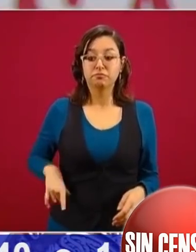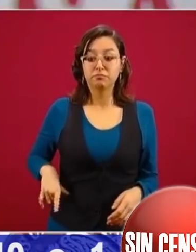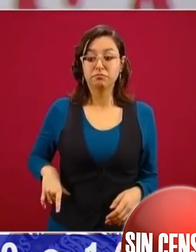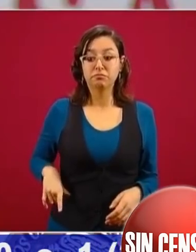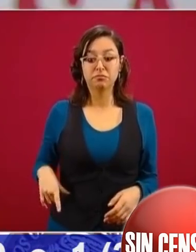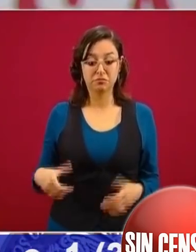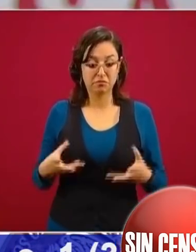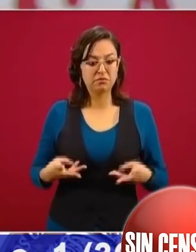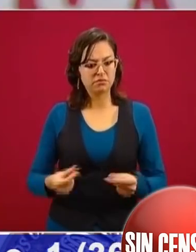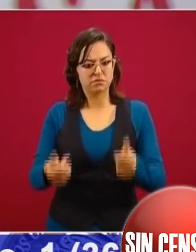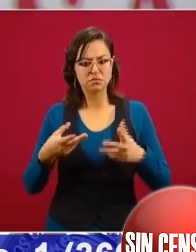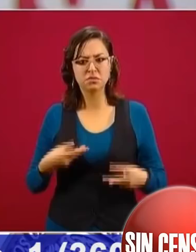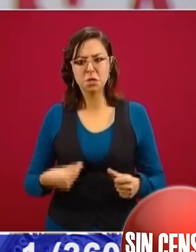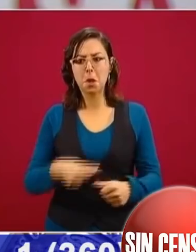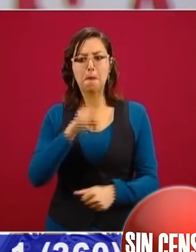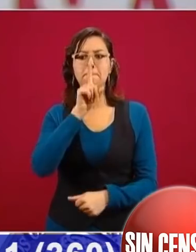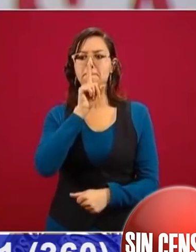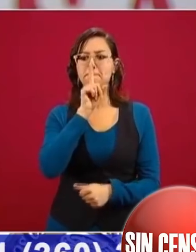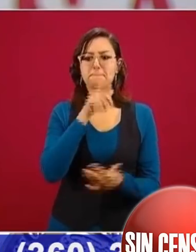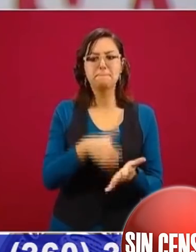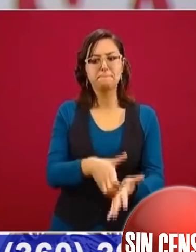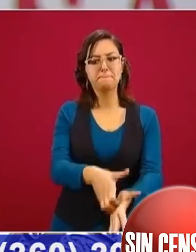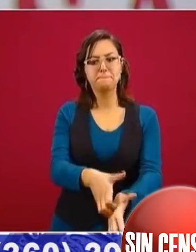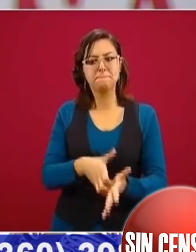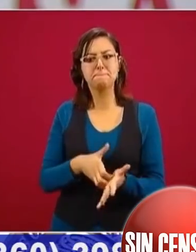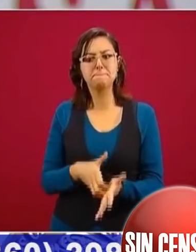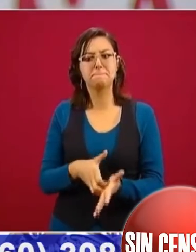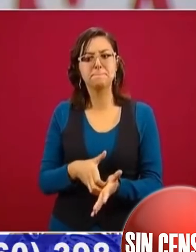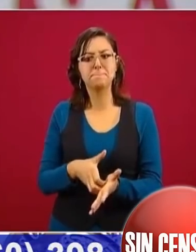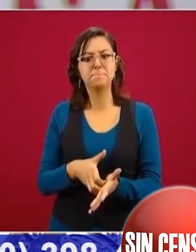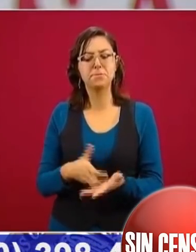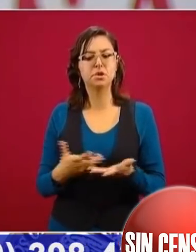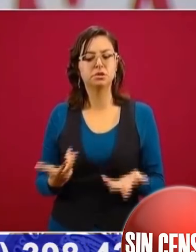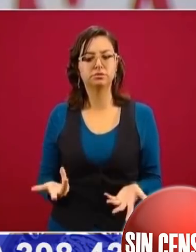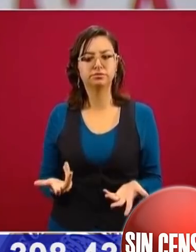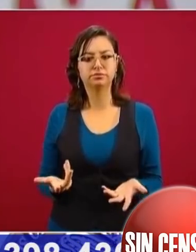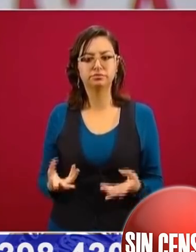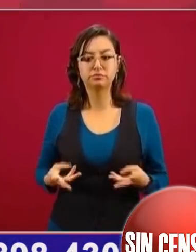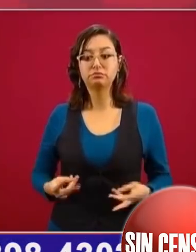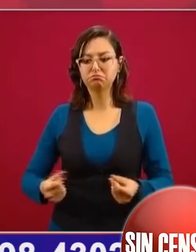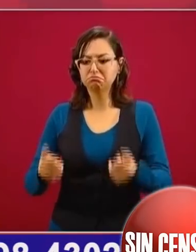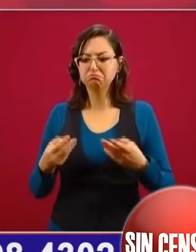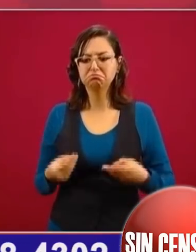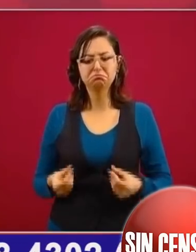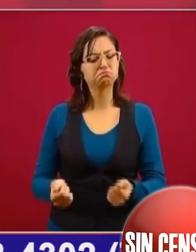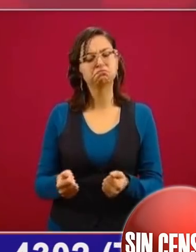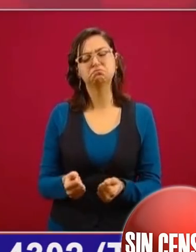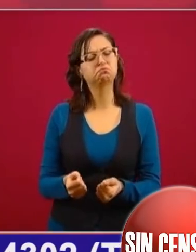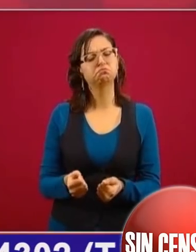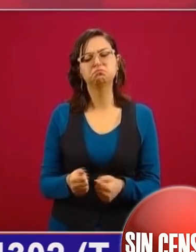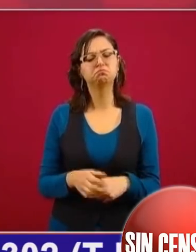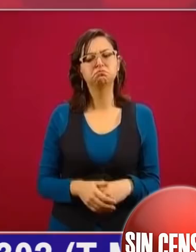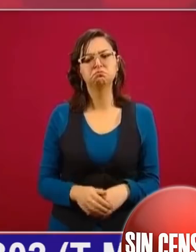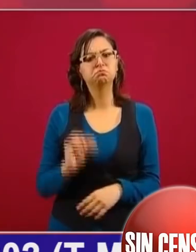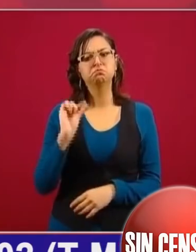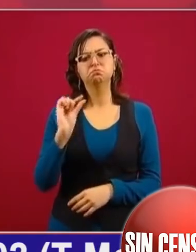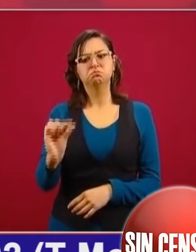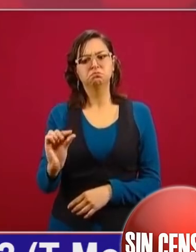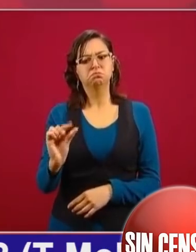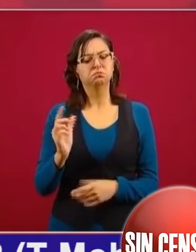austero, que no le cuesta mucho a la